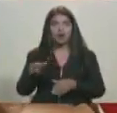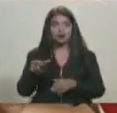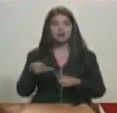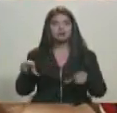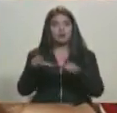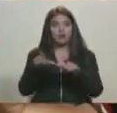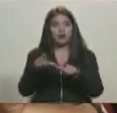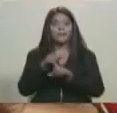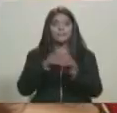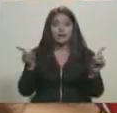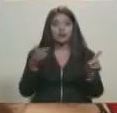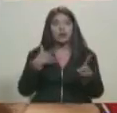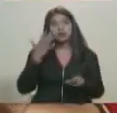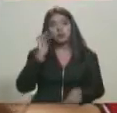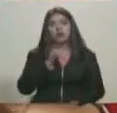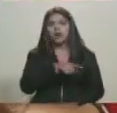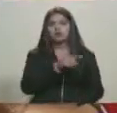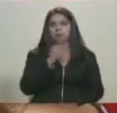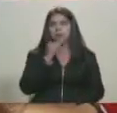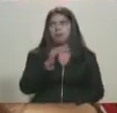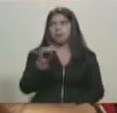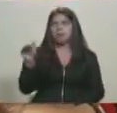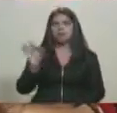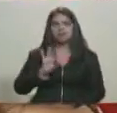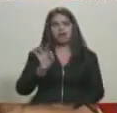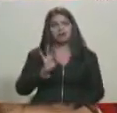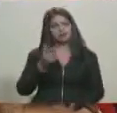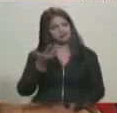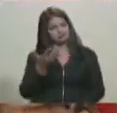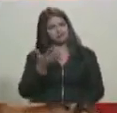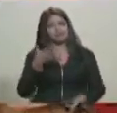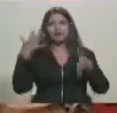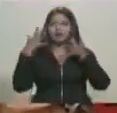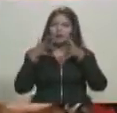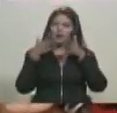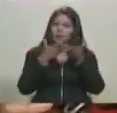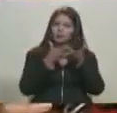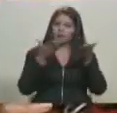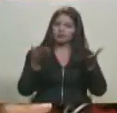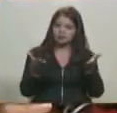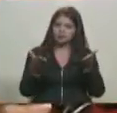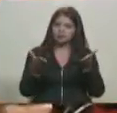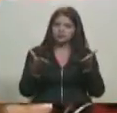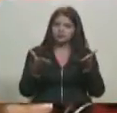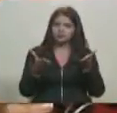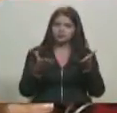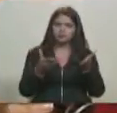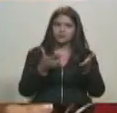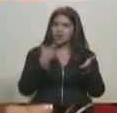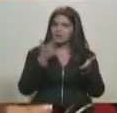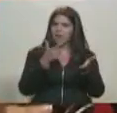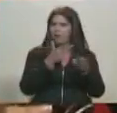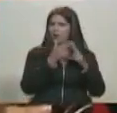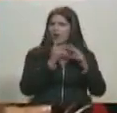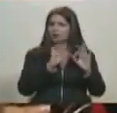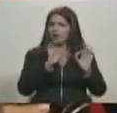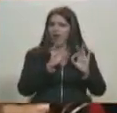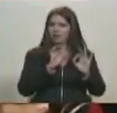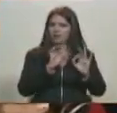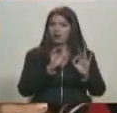en esa acción. Ellos parece que eso no ocurriera para Venezuela. Yo les voy a dar una recomendación, no le vamos a cobrar nada.